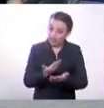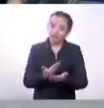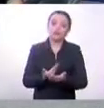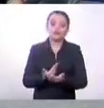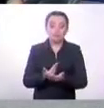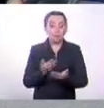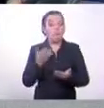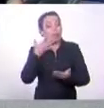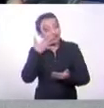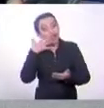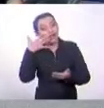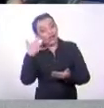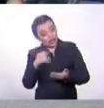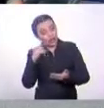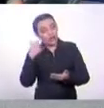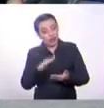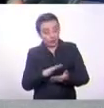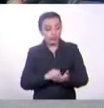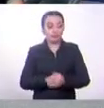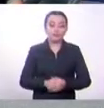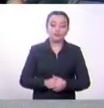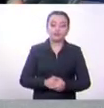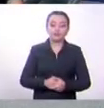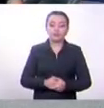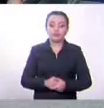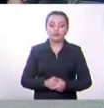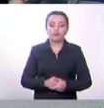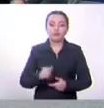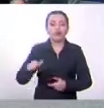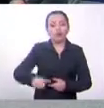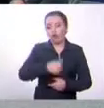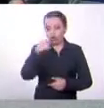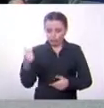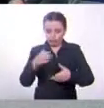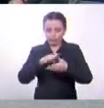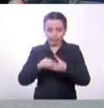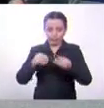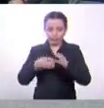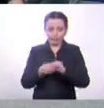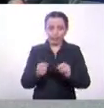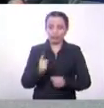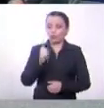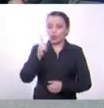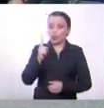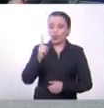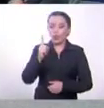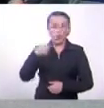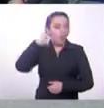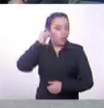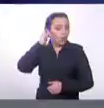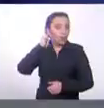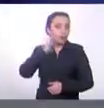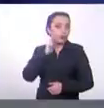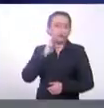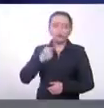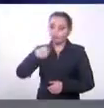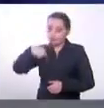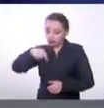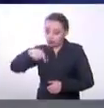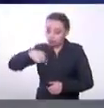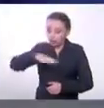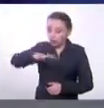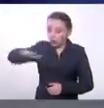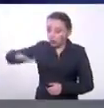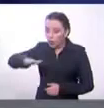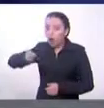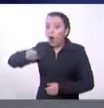él fue a un restaurante con su familia. En el restaurante de repente pues le dieron ganas de ir al baño